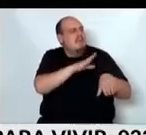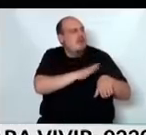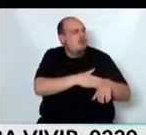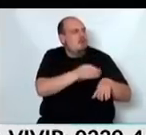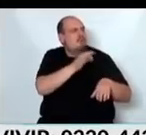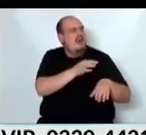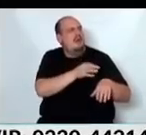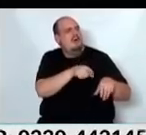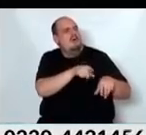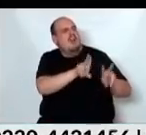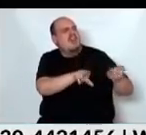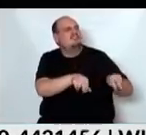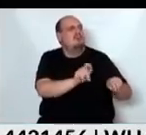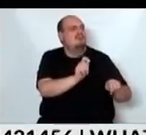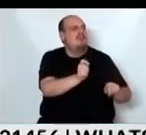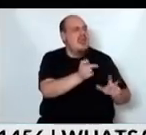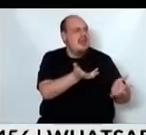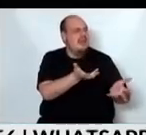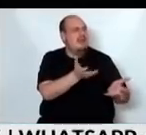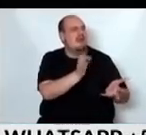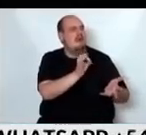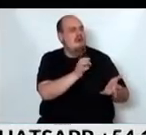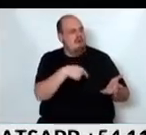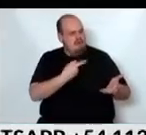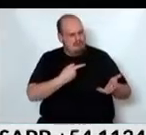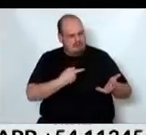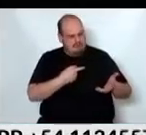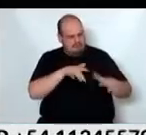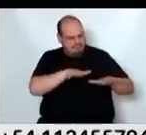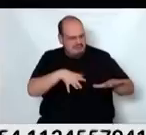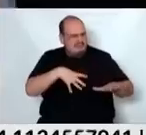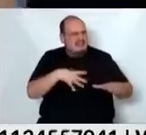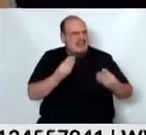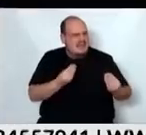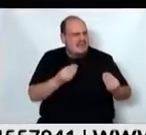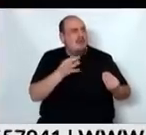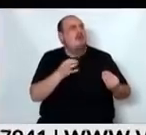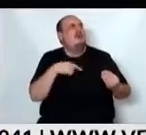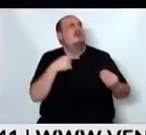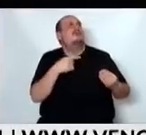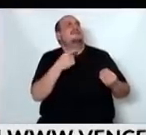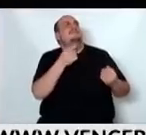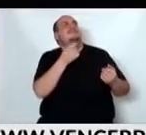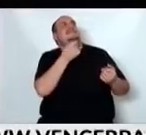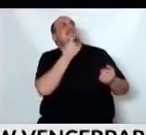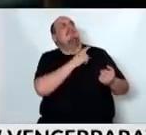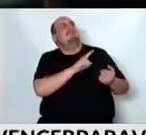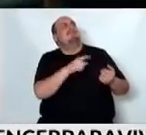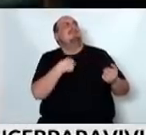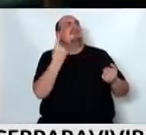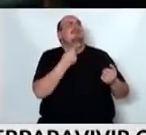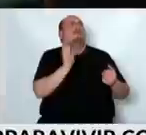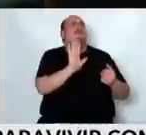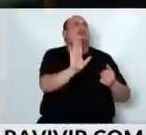de las razones, de qué no hicimos, qué hicimos, qué podríamos haber hecho con el desconocimiento y la